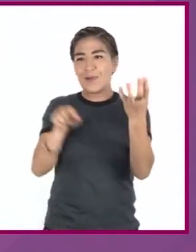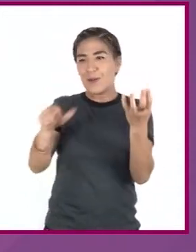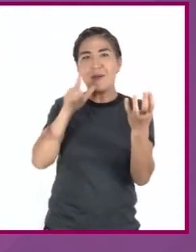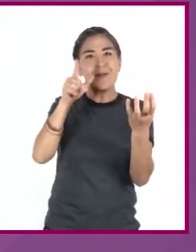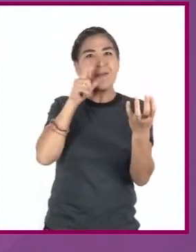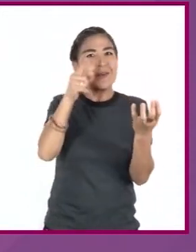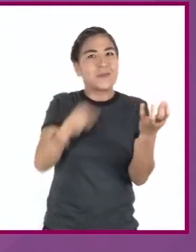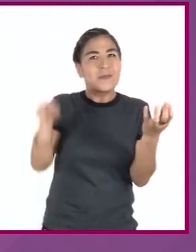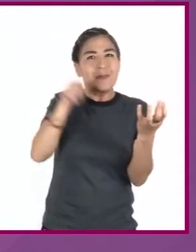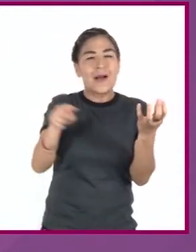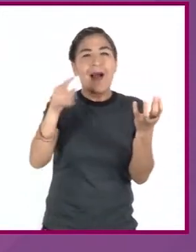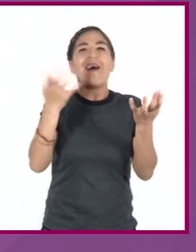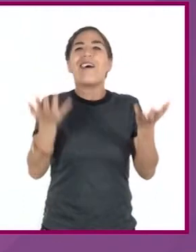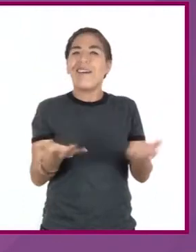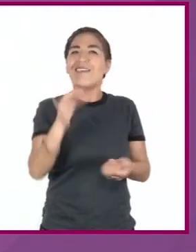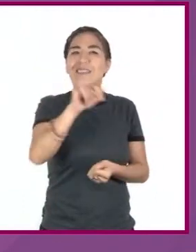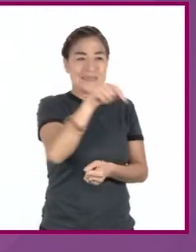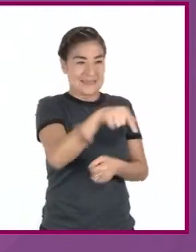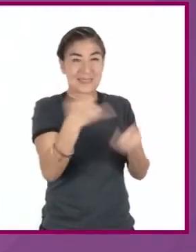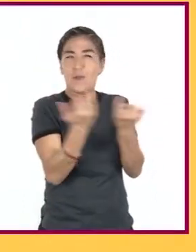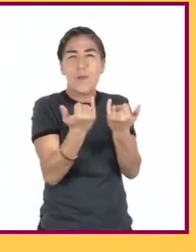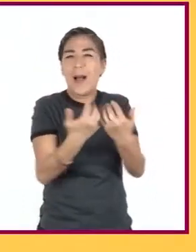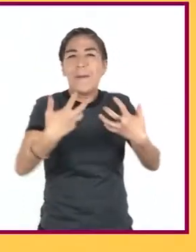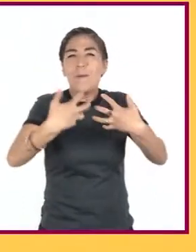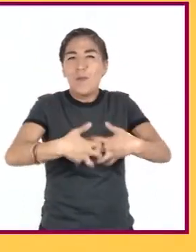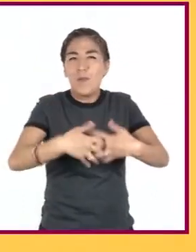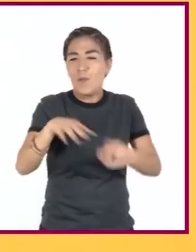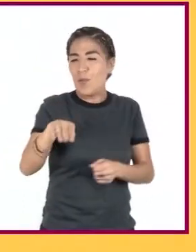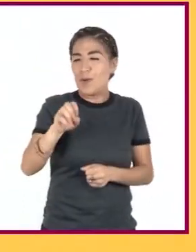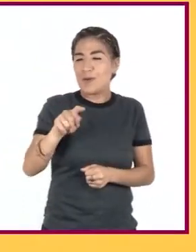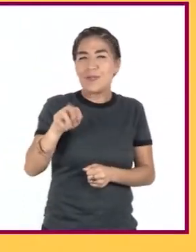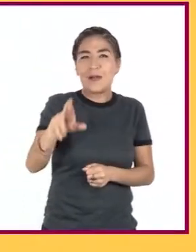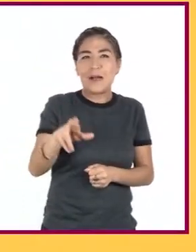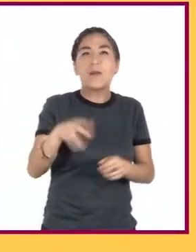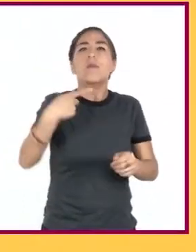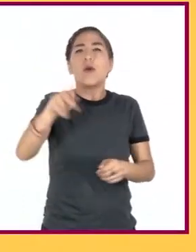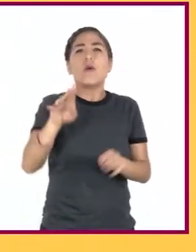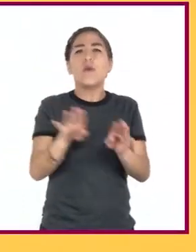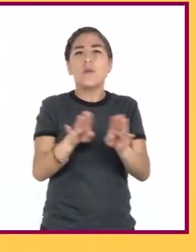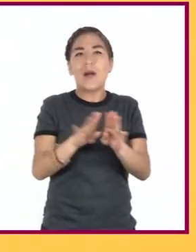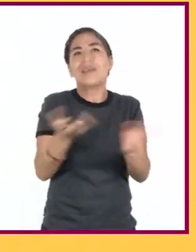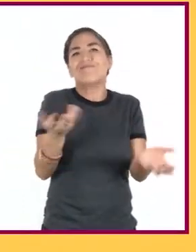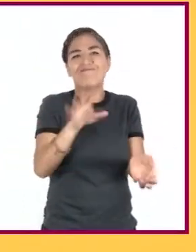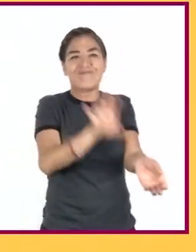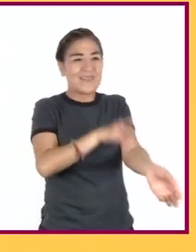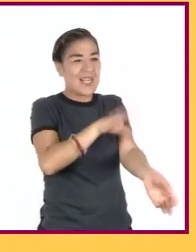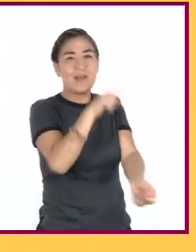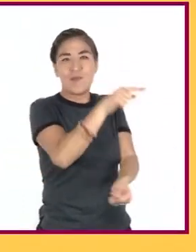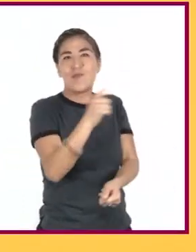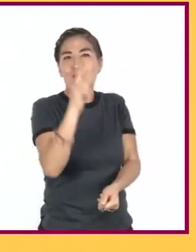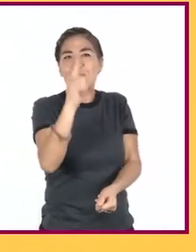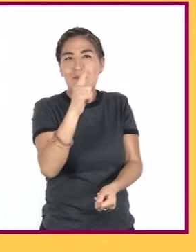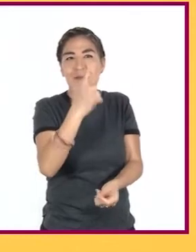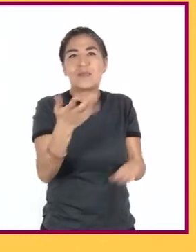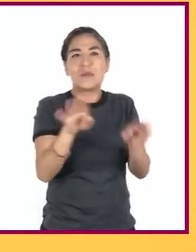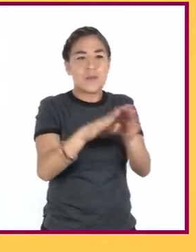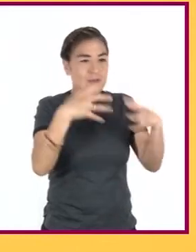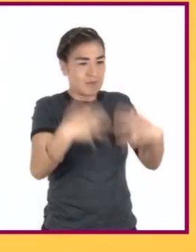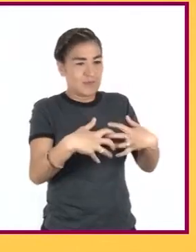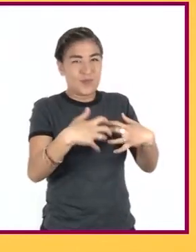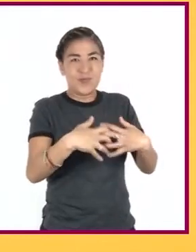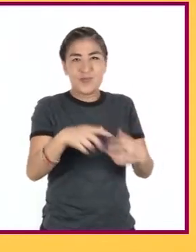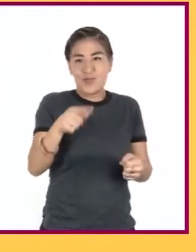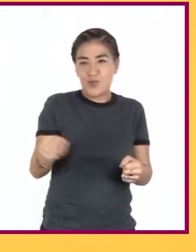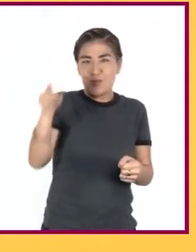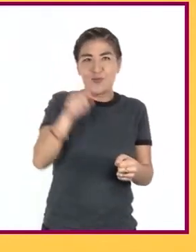Claro, eso es un motor, solo que impulsado por energía eléctrica, es decir, un motor